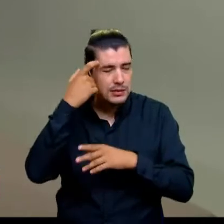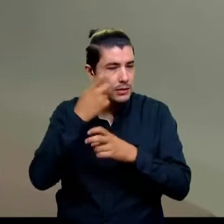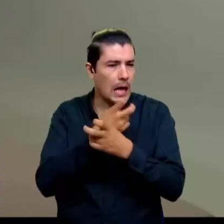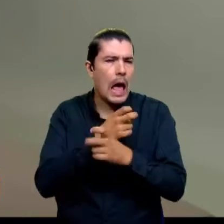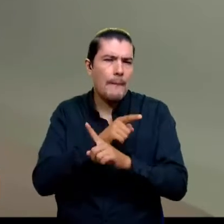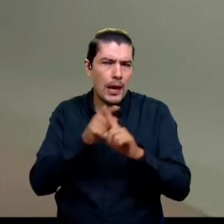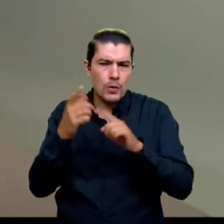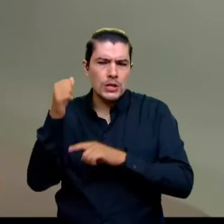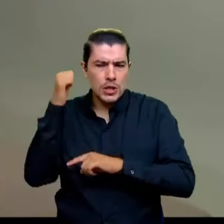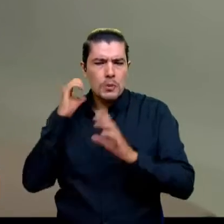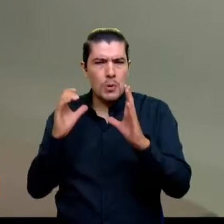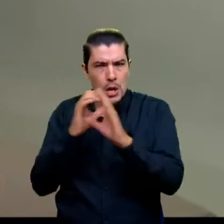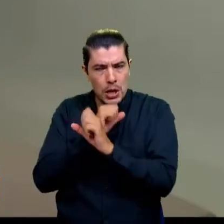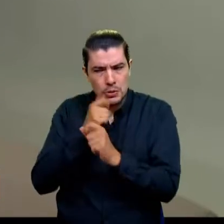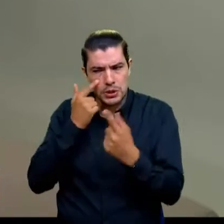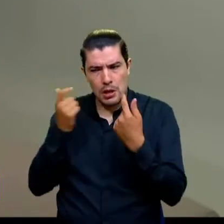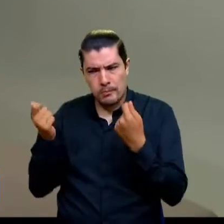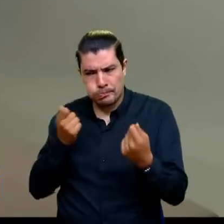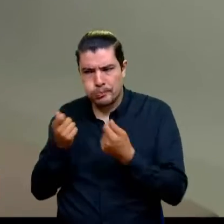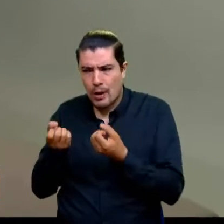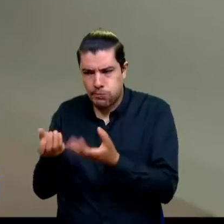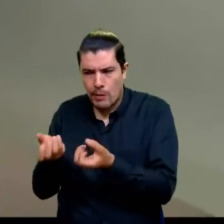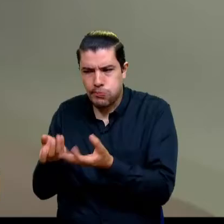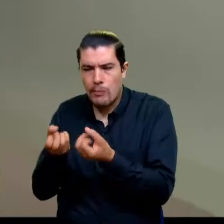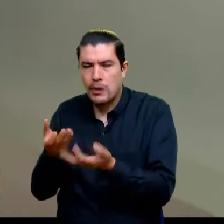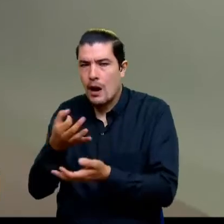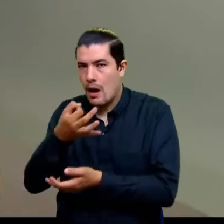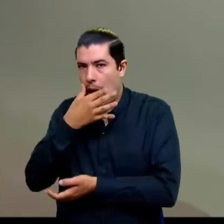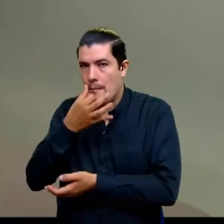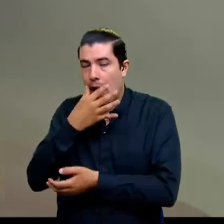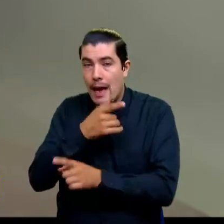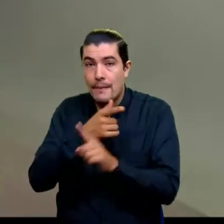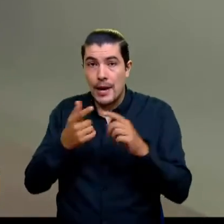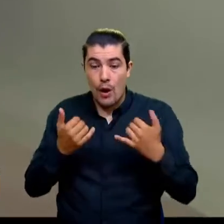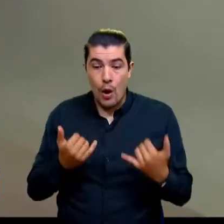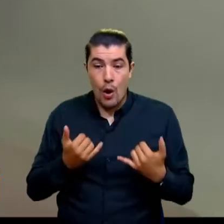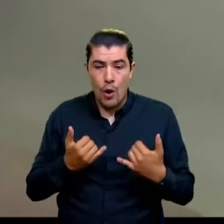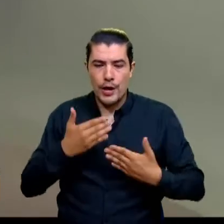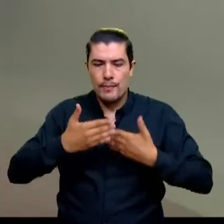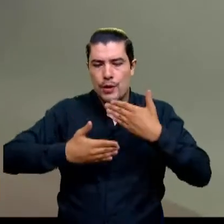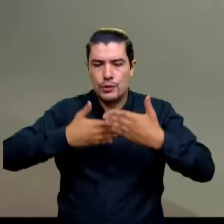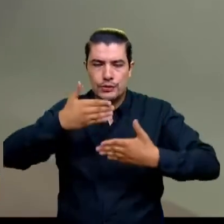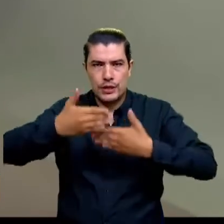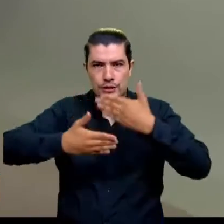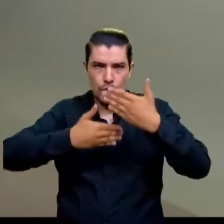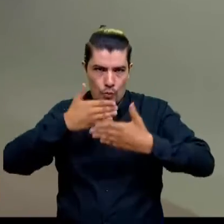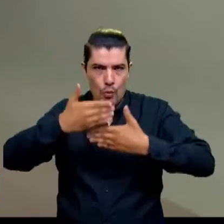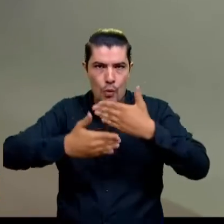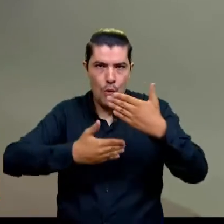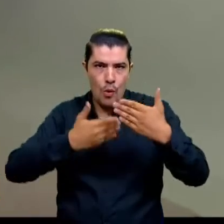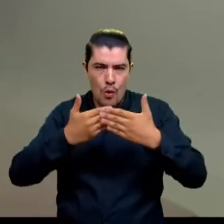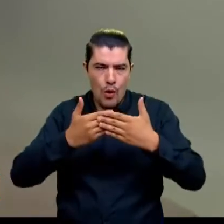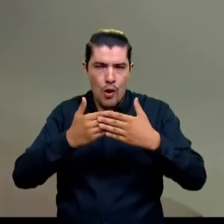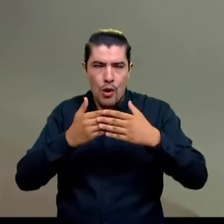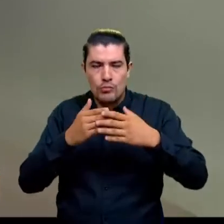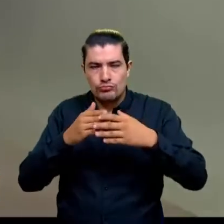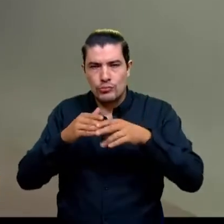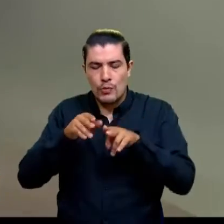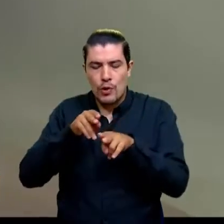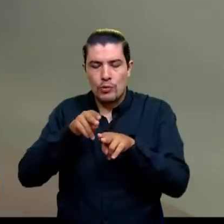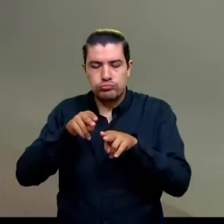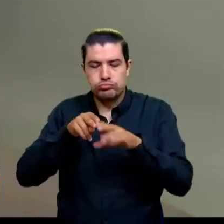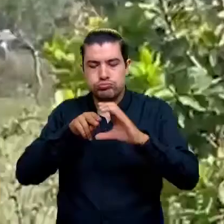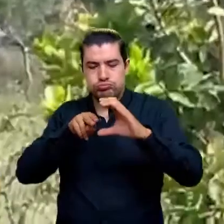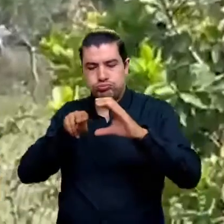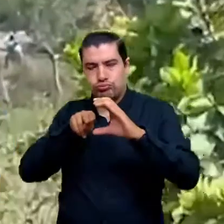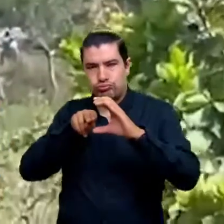relativamente estable, bajo efectos de medicación. Hoy vamos a realizar una tomografía de control y, de acuerdo a los hallazgos